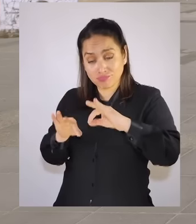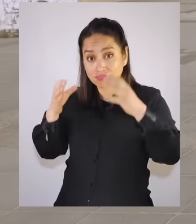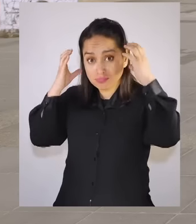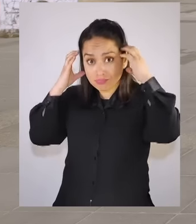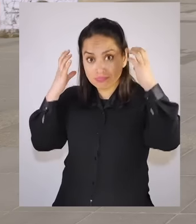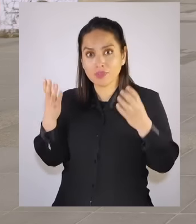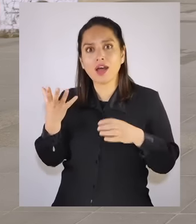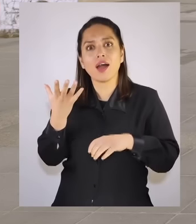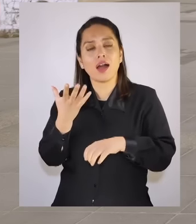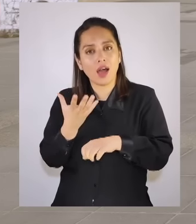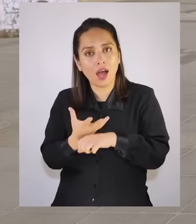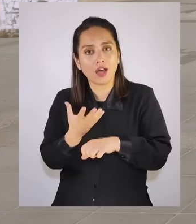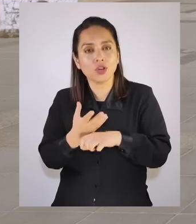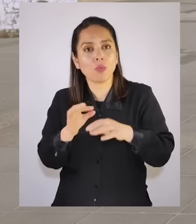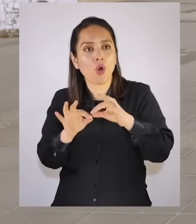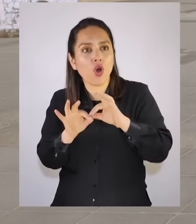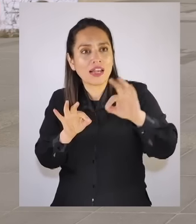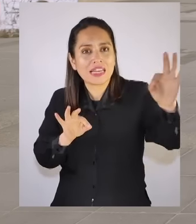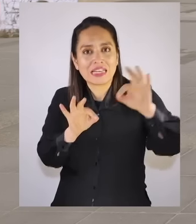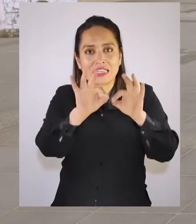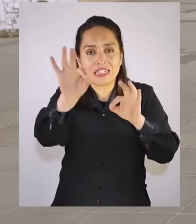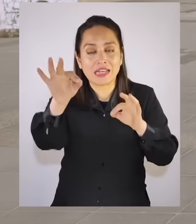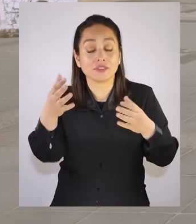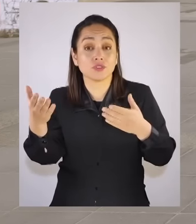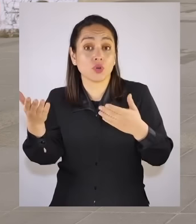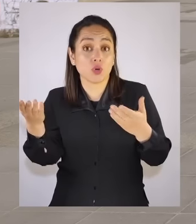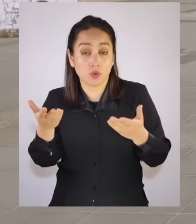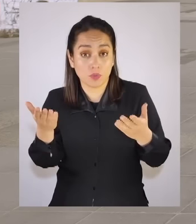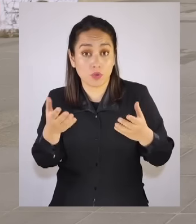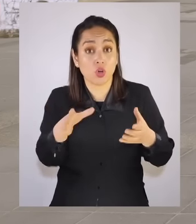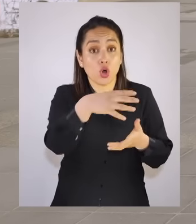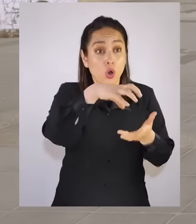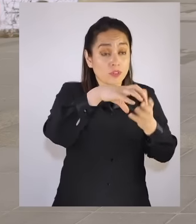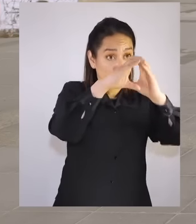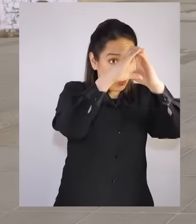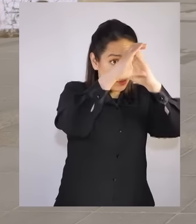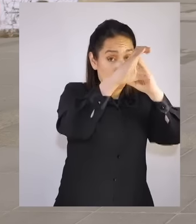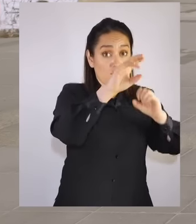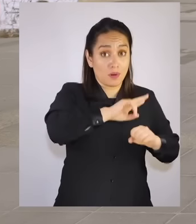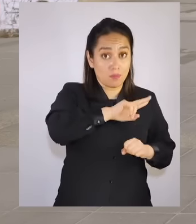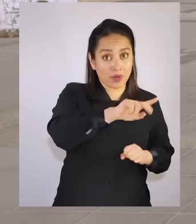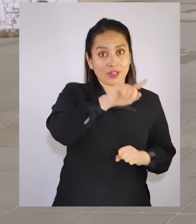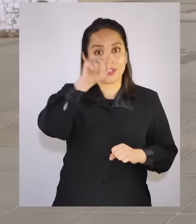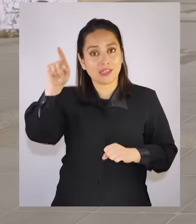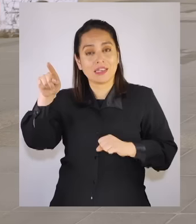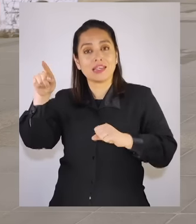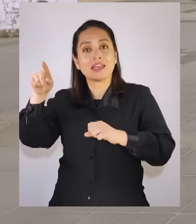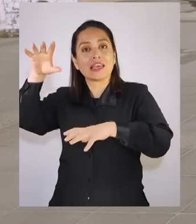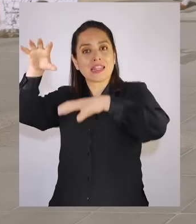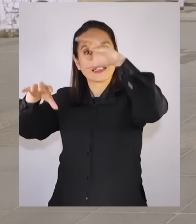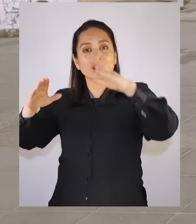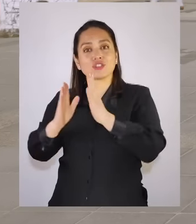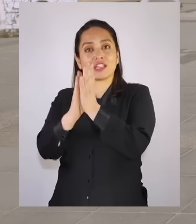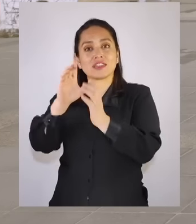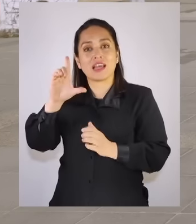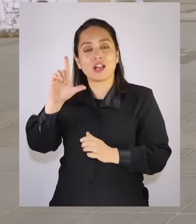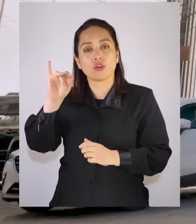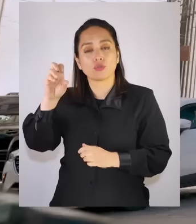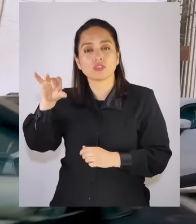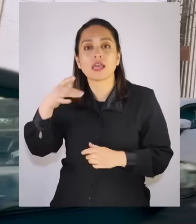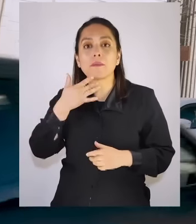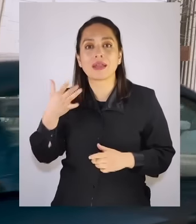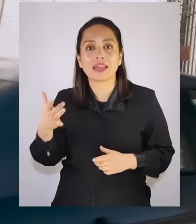de telégrafo, valga la redundancia, entre el Observatorio de Valparaíso y el Observatorio del Cerro Santa Lucía, para poder medir